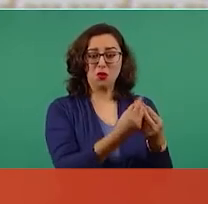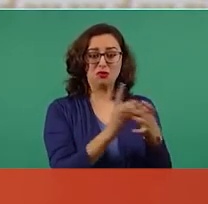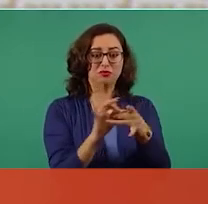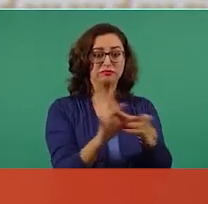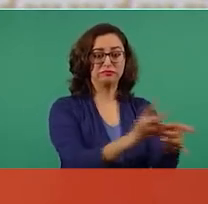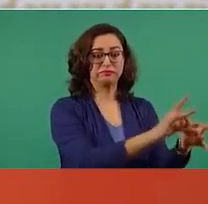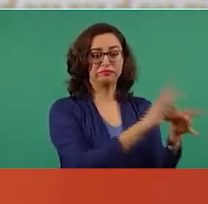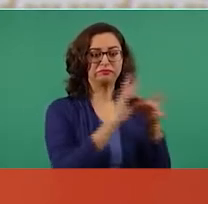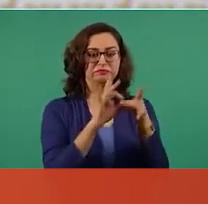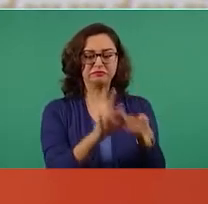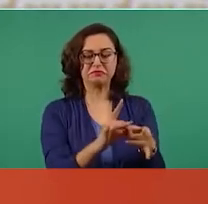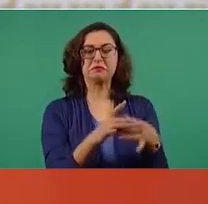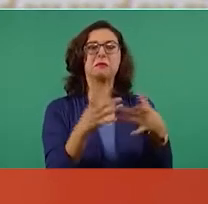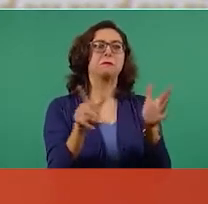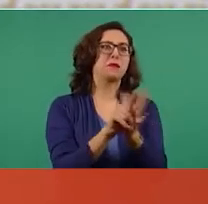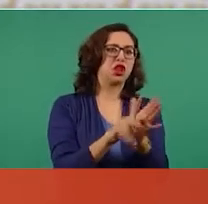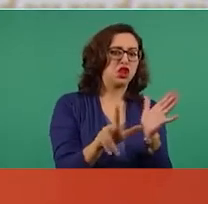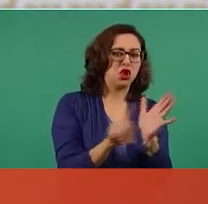medios